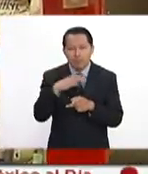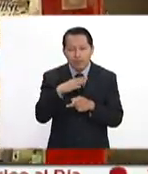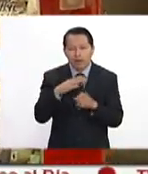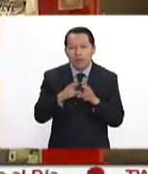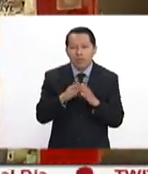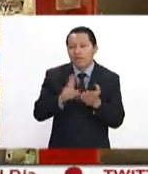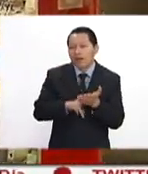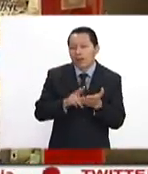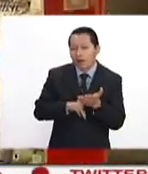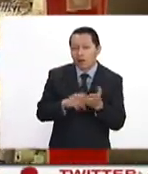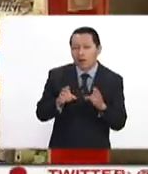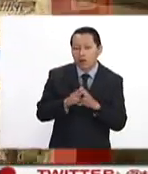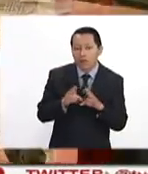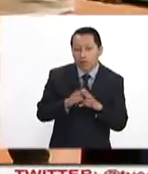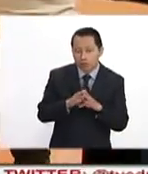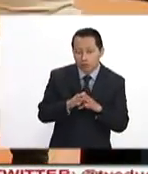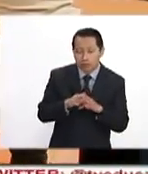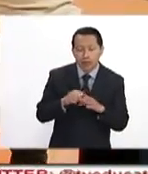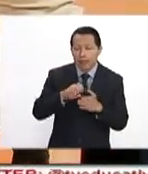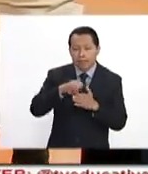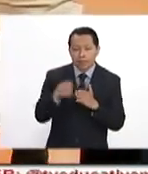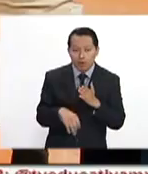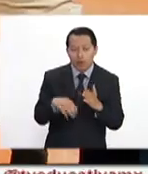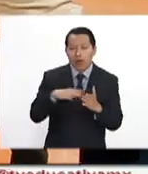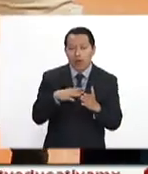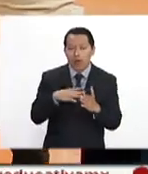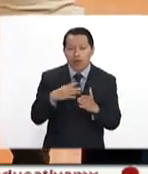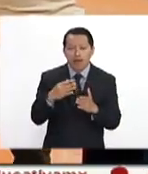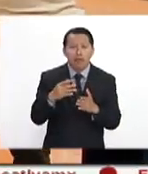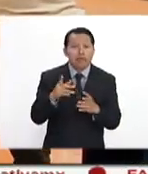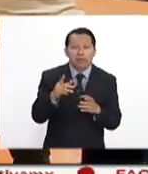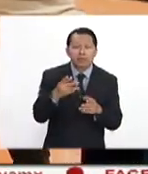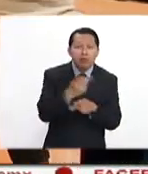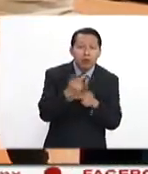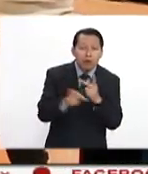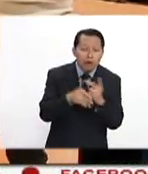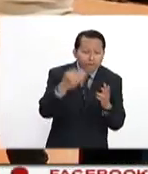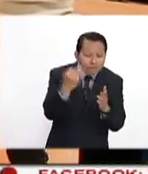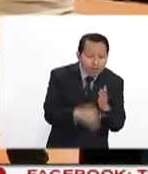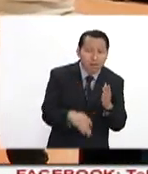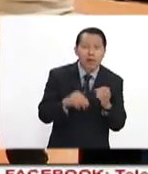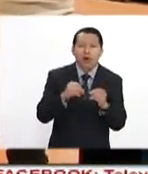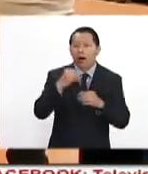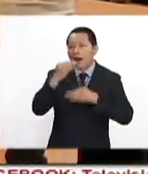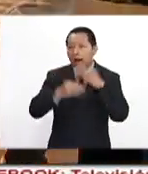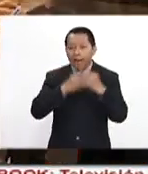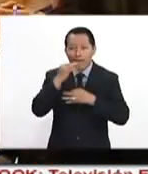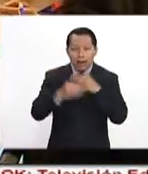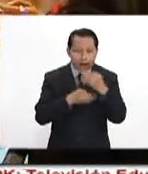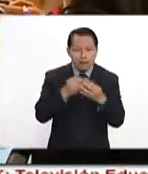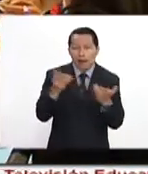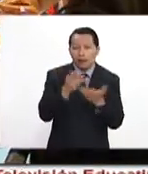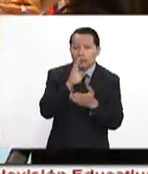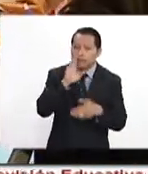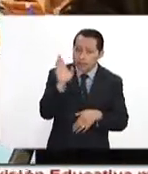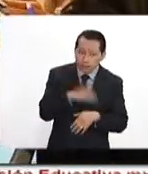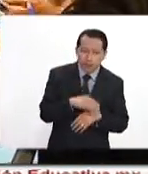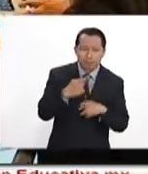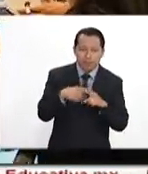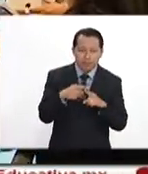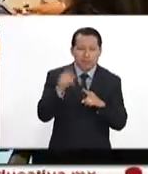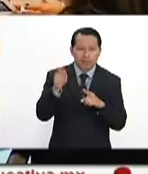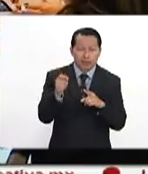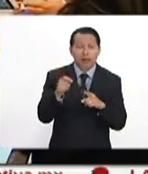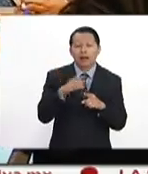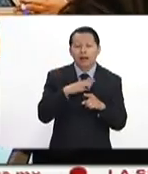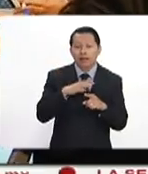valor por la ejecución que no llevan. Por ejemplo, una falta de producto o una campaña que no fue ejecutada correctamente, ¿no? Entonces, en lugar